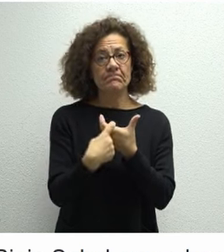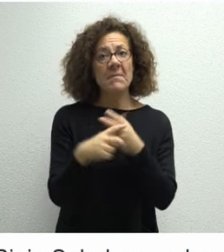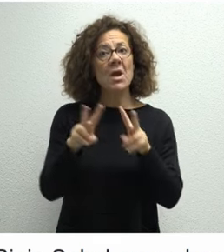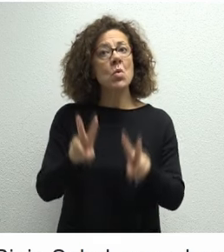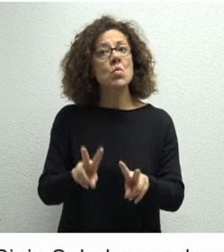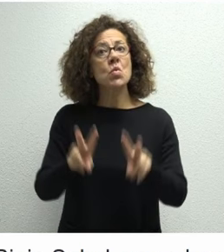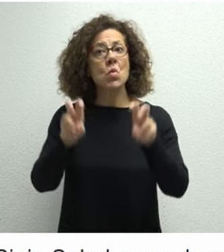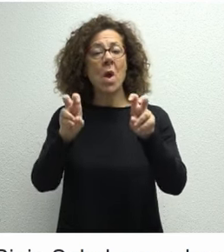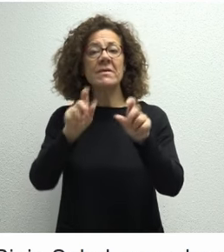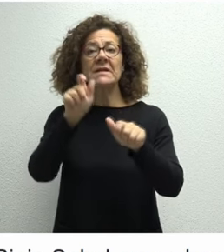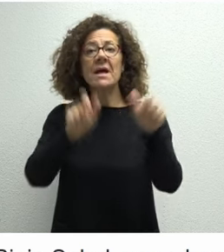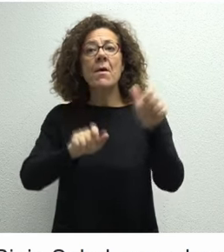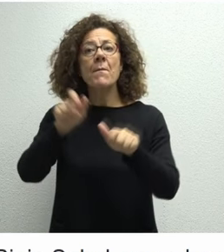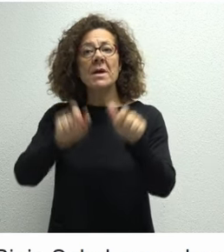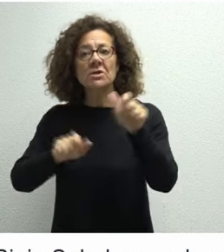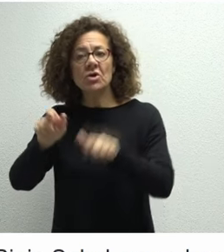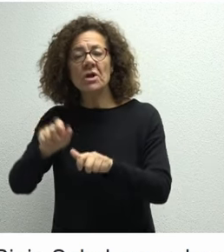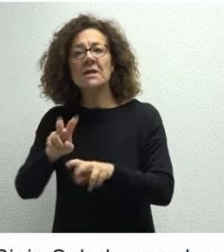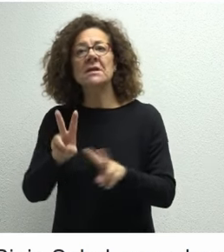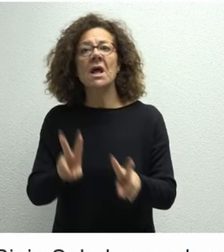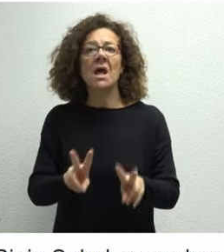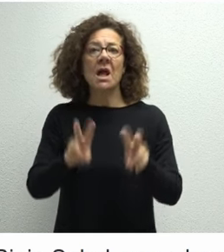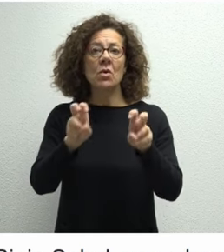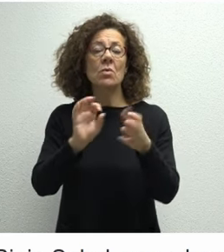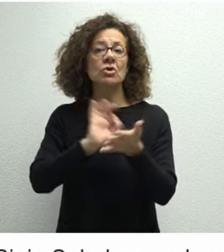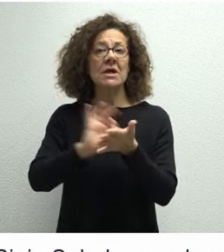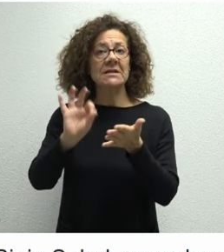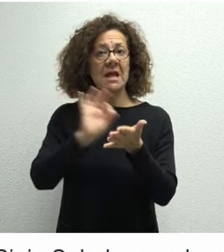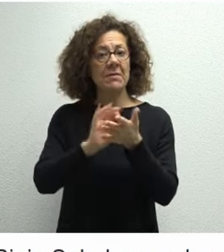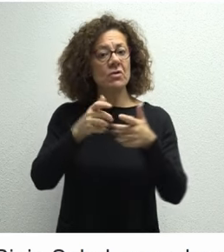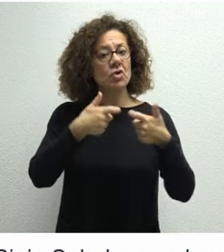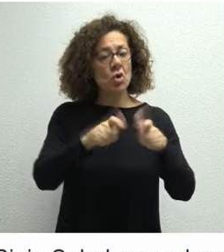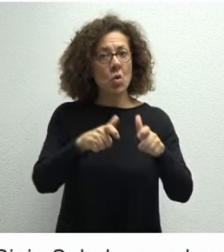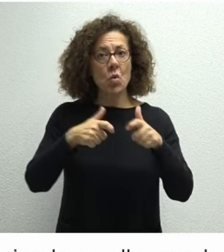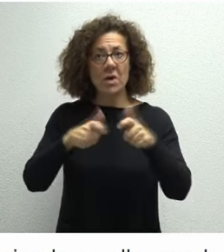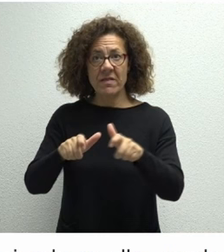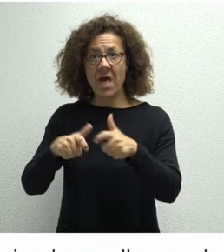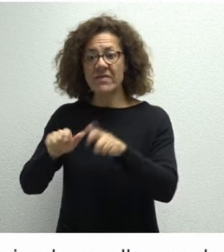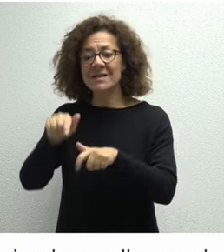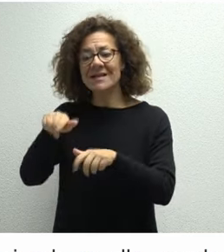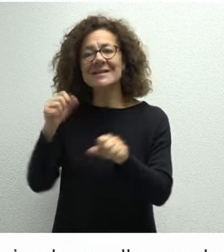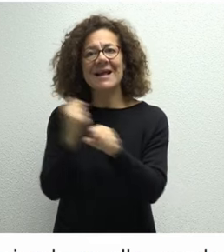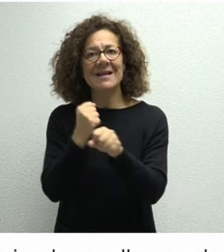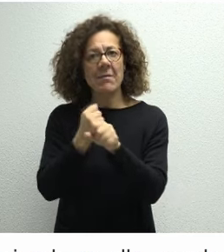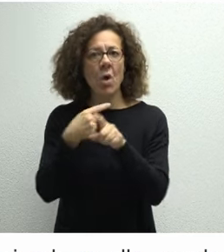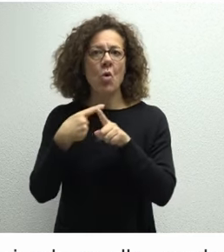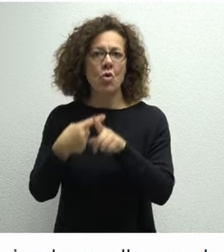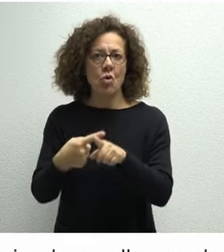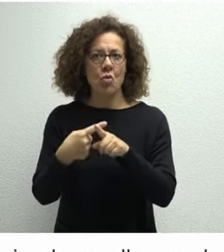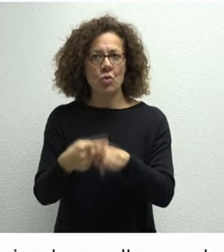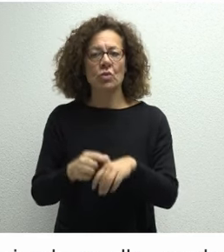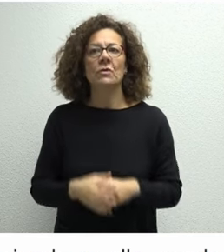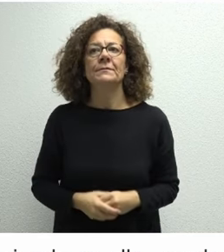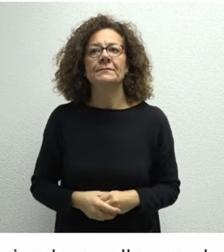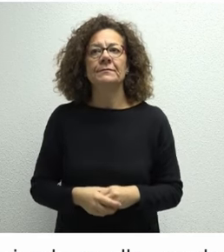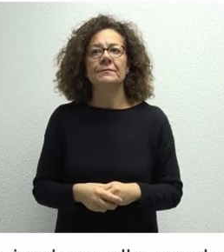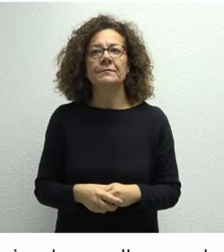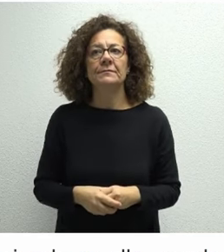nuevas personas y nuevos nuevos servicios y unidades no en este en este trabajo conjunto